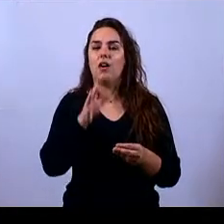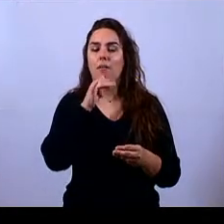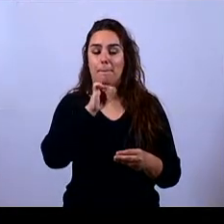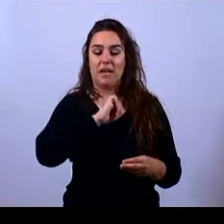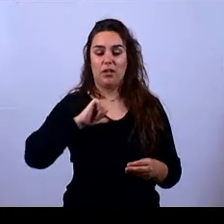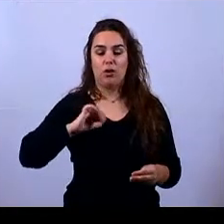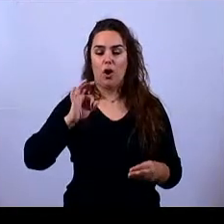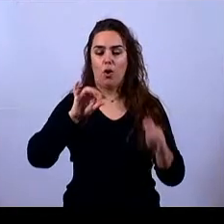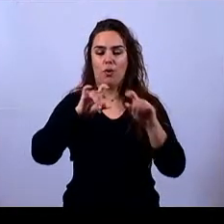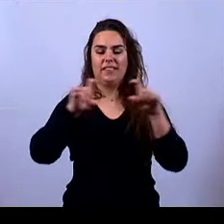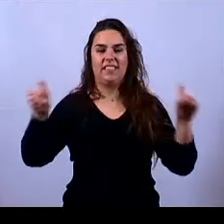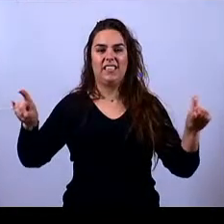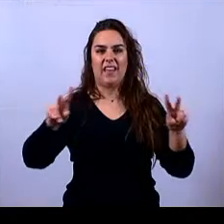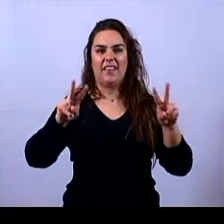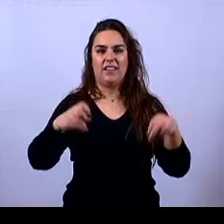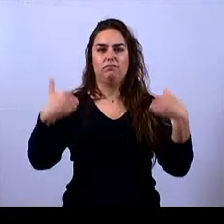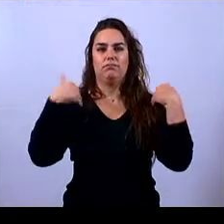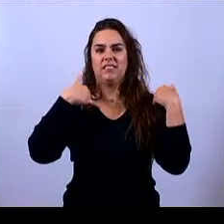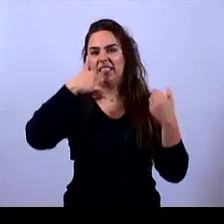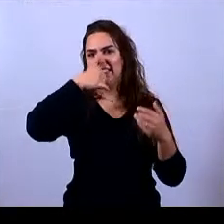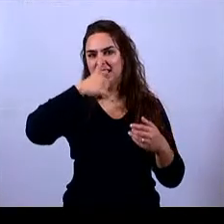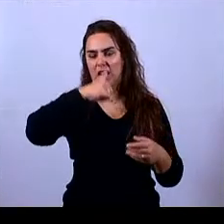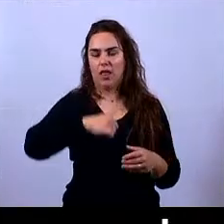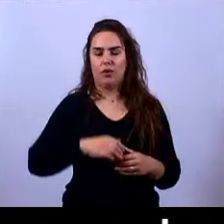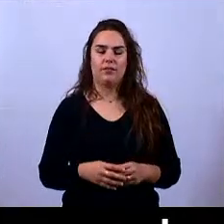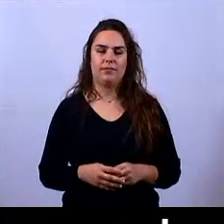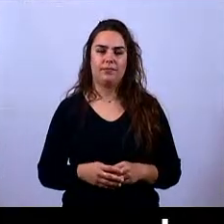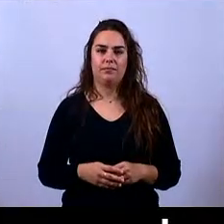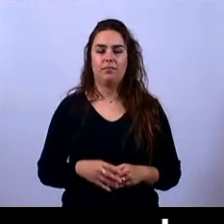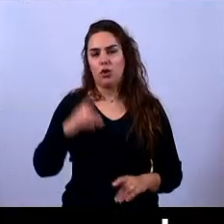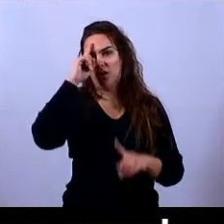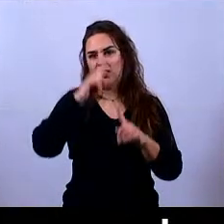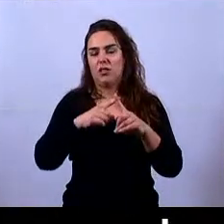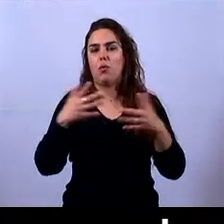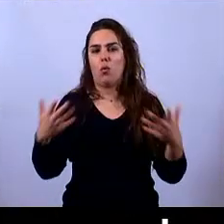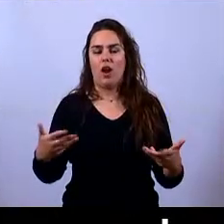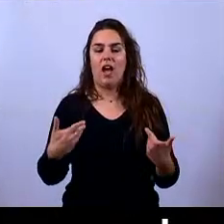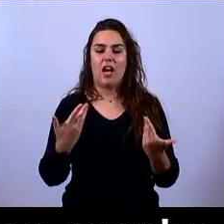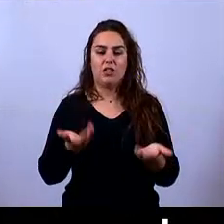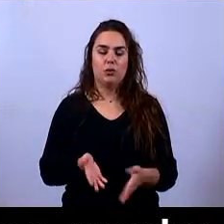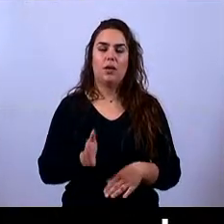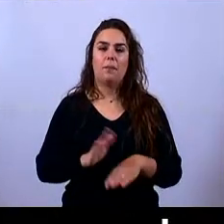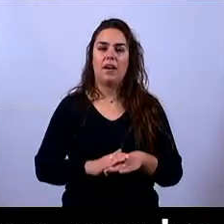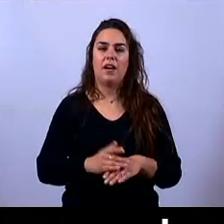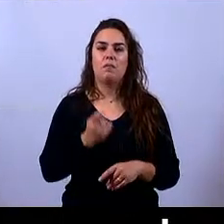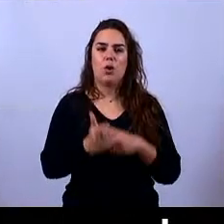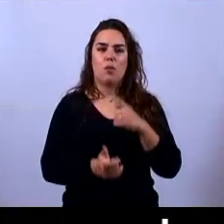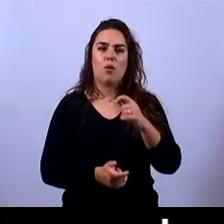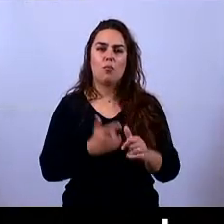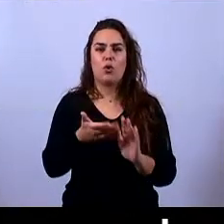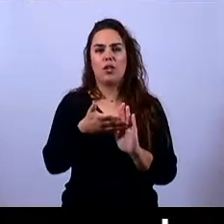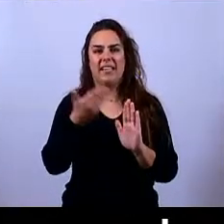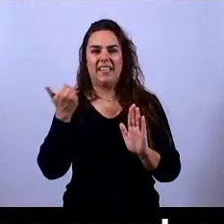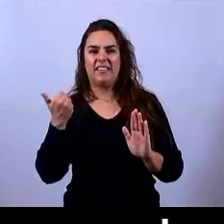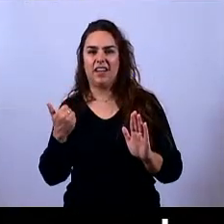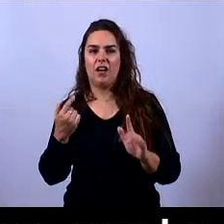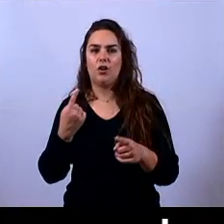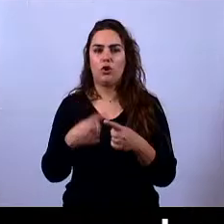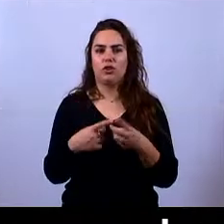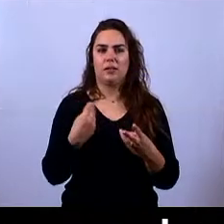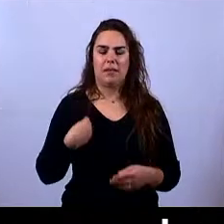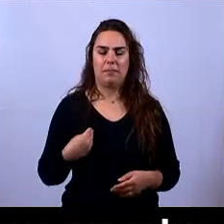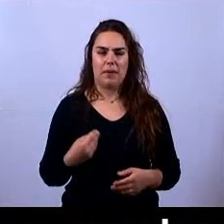y entidades destiladoras. El objetivo es contribuir a una retirada ordenada y sostenible de estos